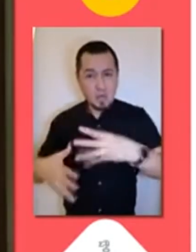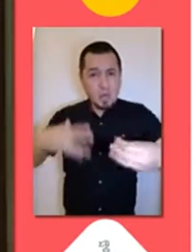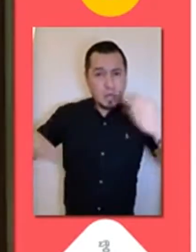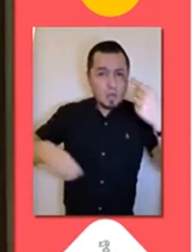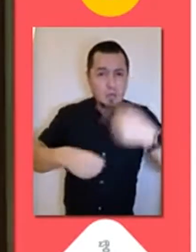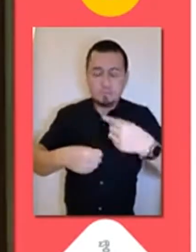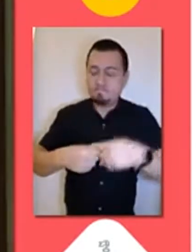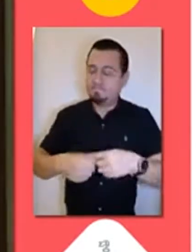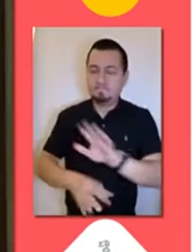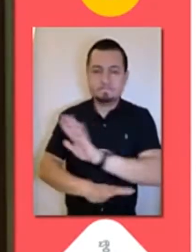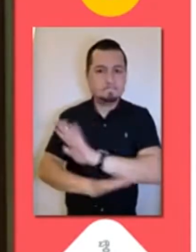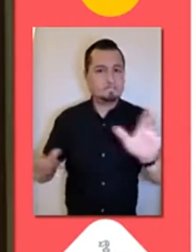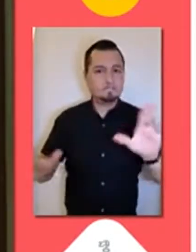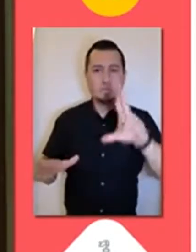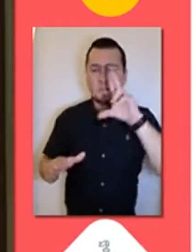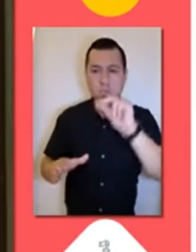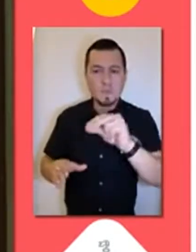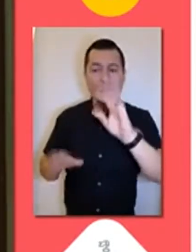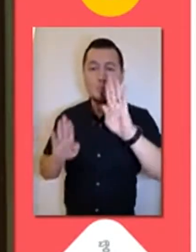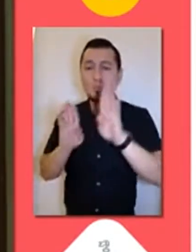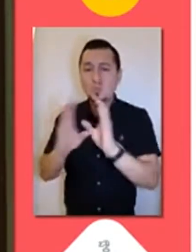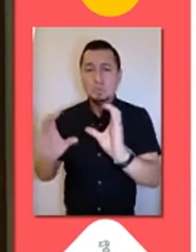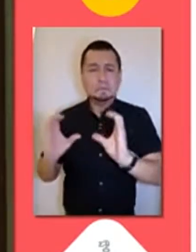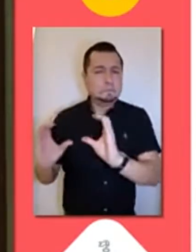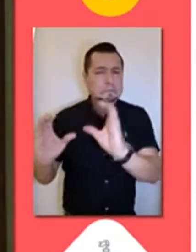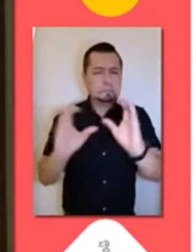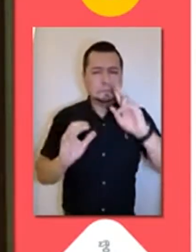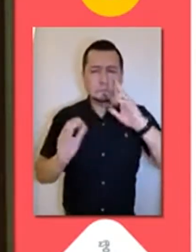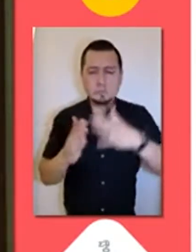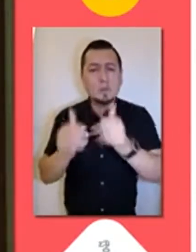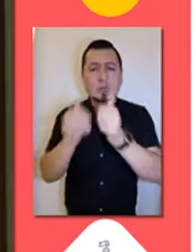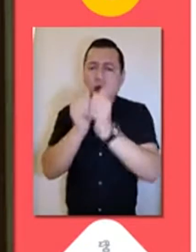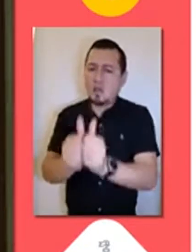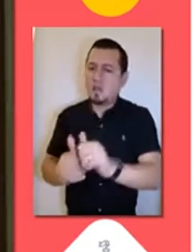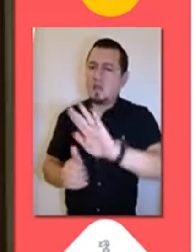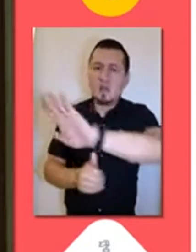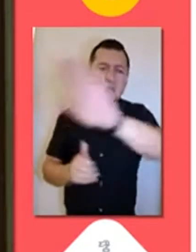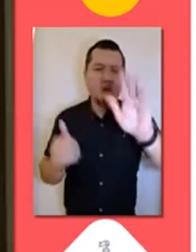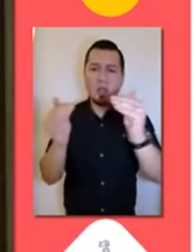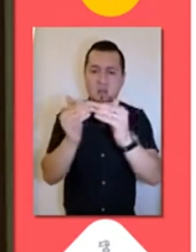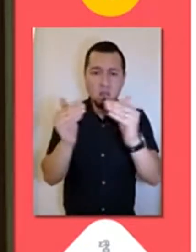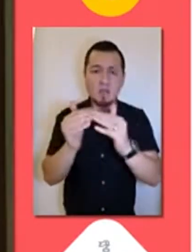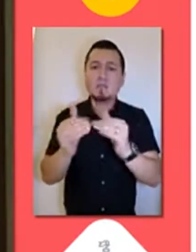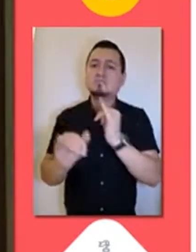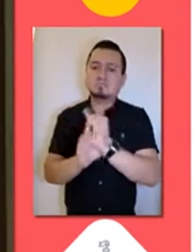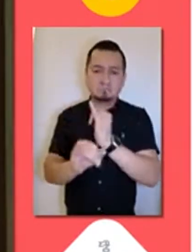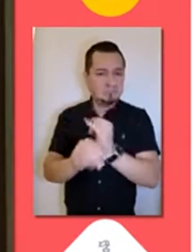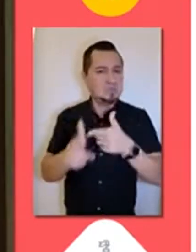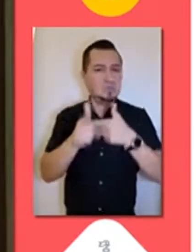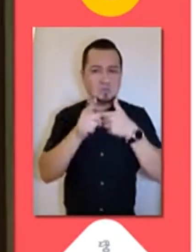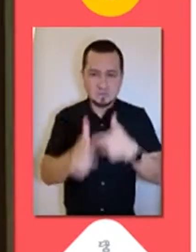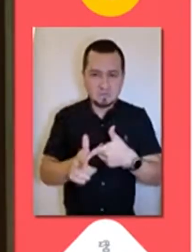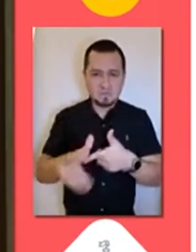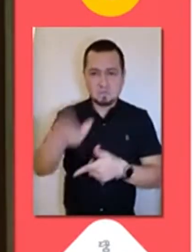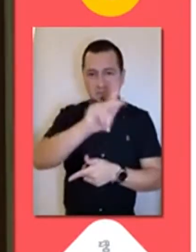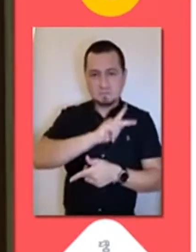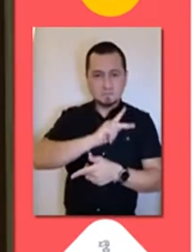Vamos a actuar con mucha precaución y vamos, sobre todo, a afinar el modelo de educación a distancia que hemos